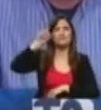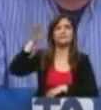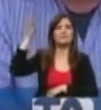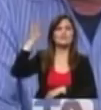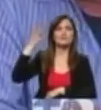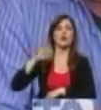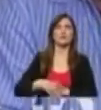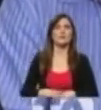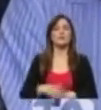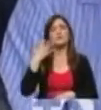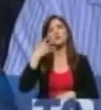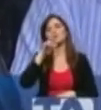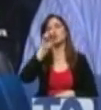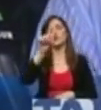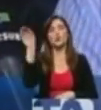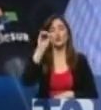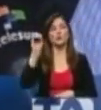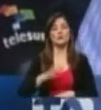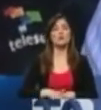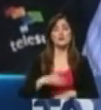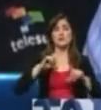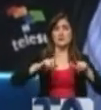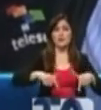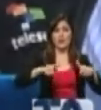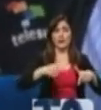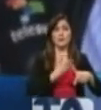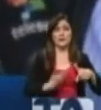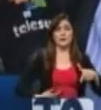la pérdida inmediata de su dignidad como presidente de la República.